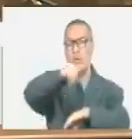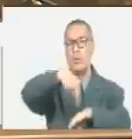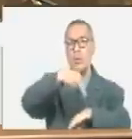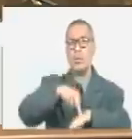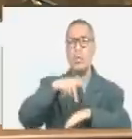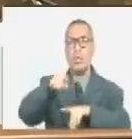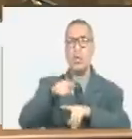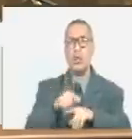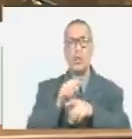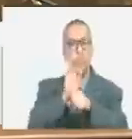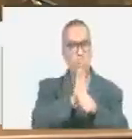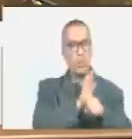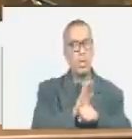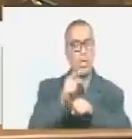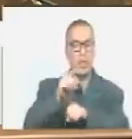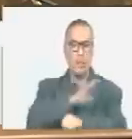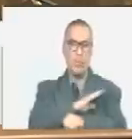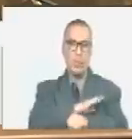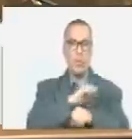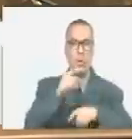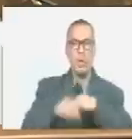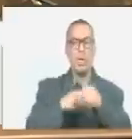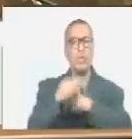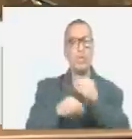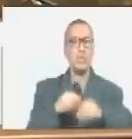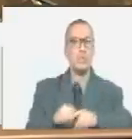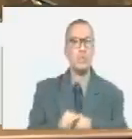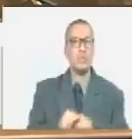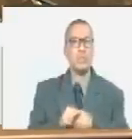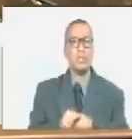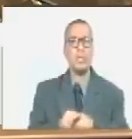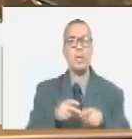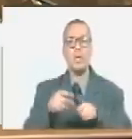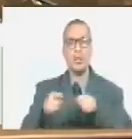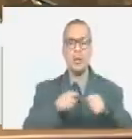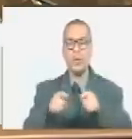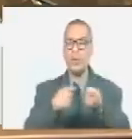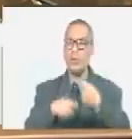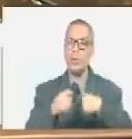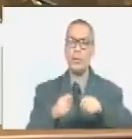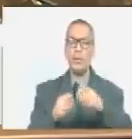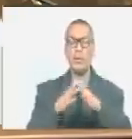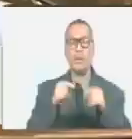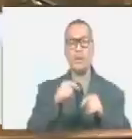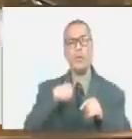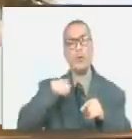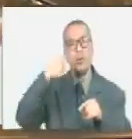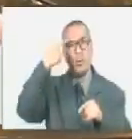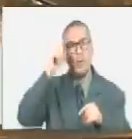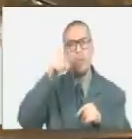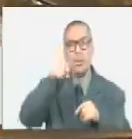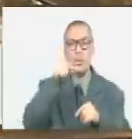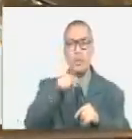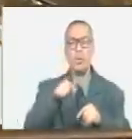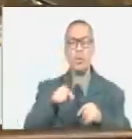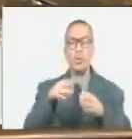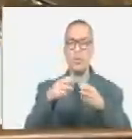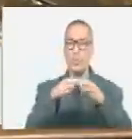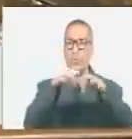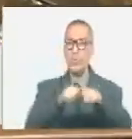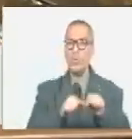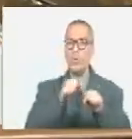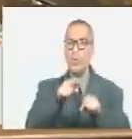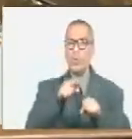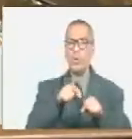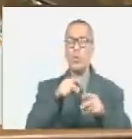o conservados en su patrimonio para destinarlos a la actividad administrativa. En todo caso, dichos bienes o